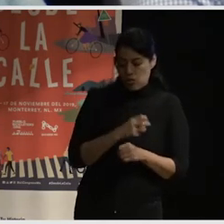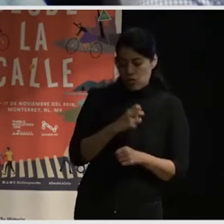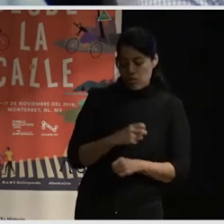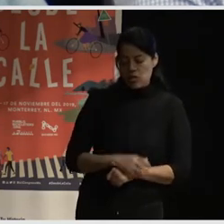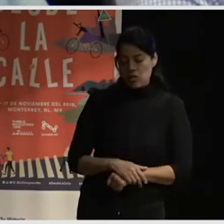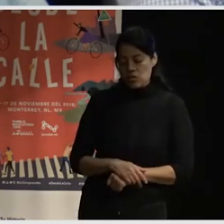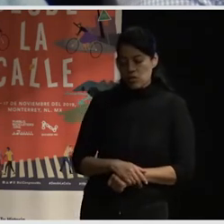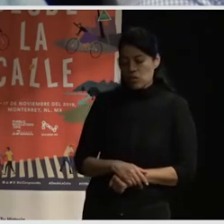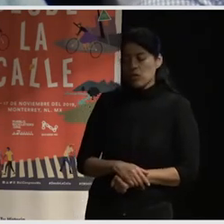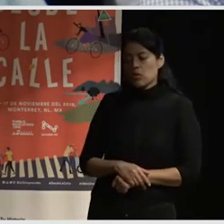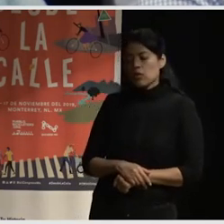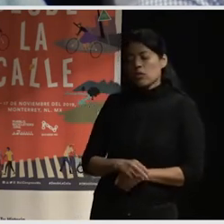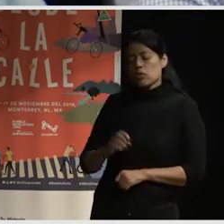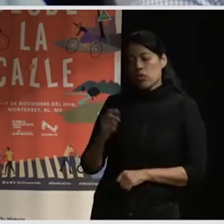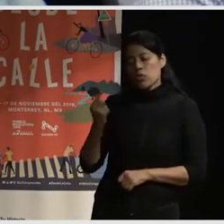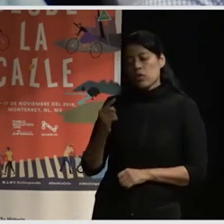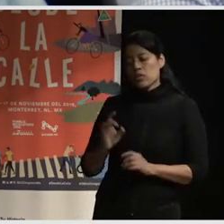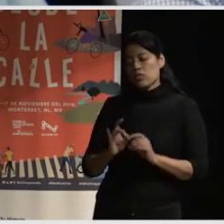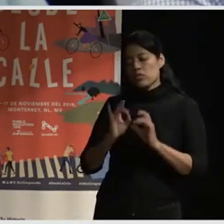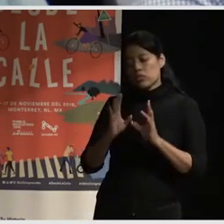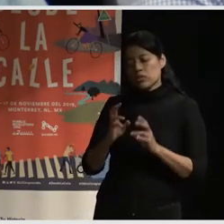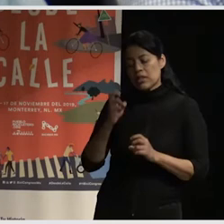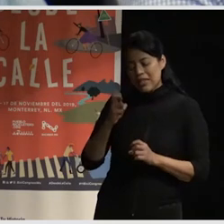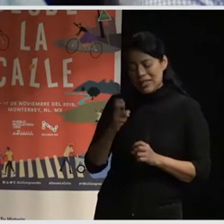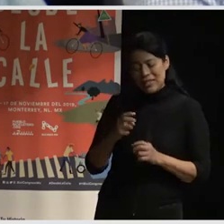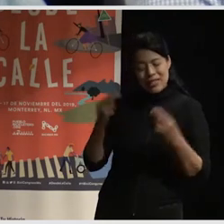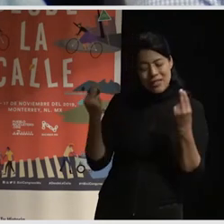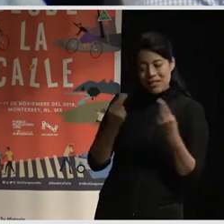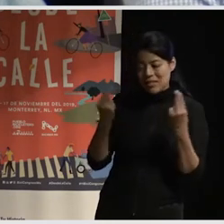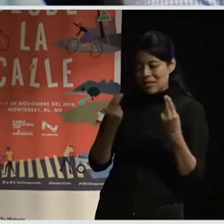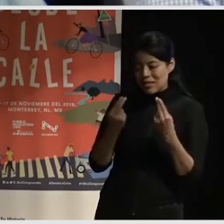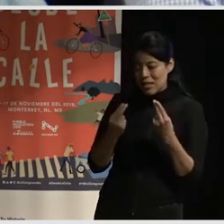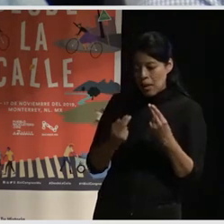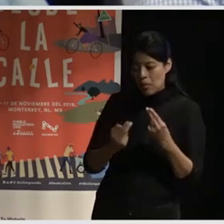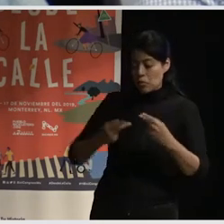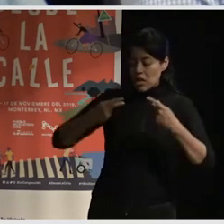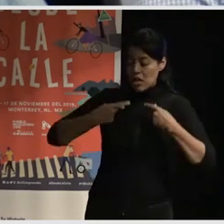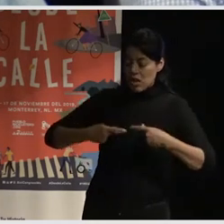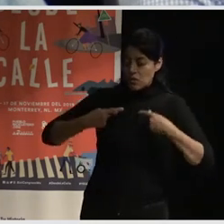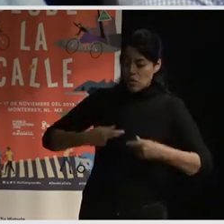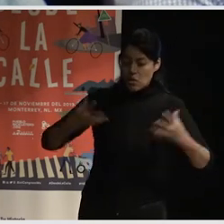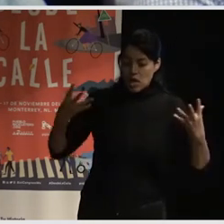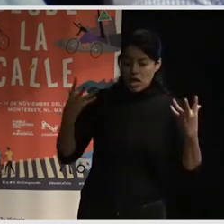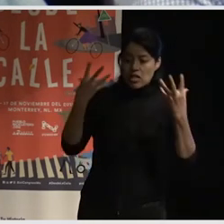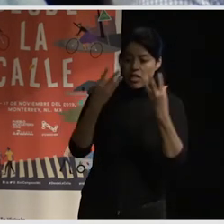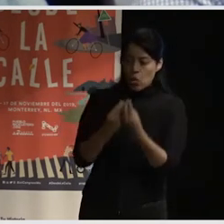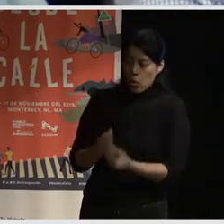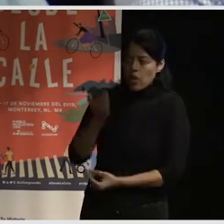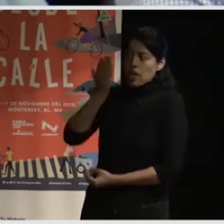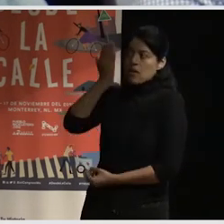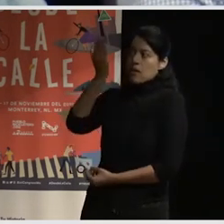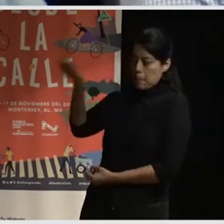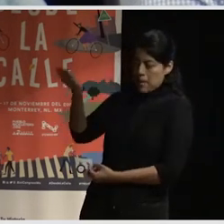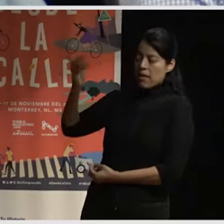inexorable en este caso es generar esa masa crítica que haga una exigencia clara que genera un costo político